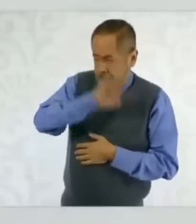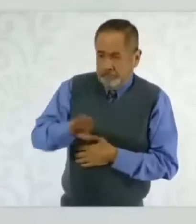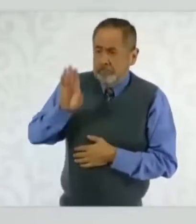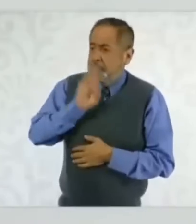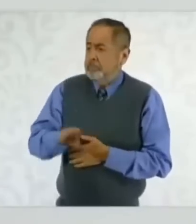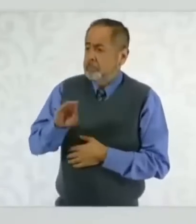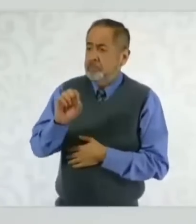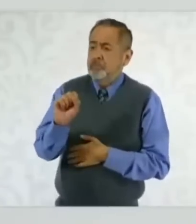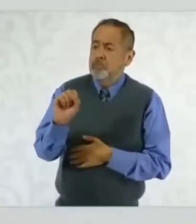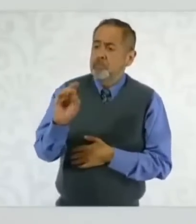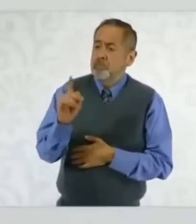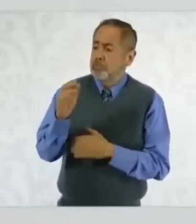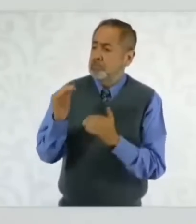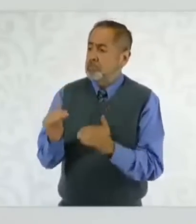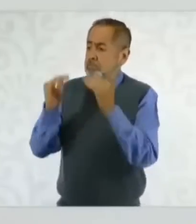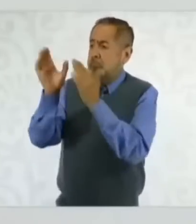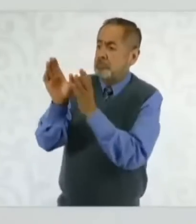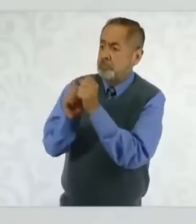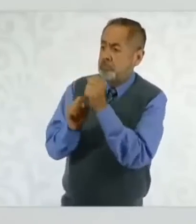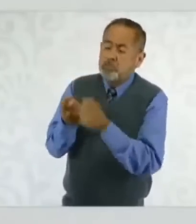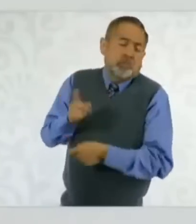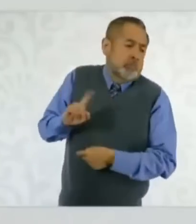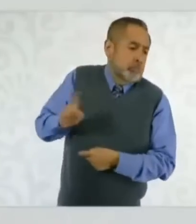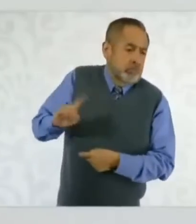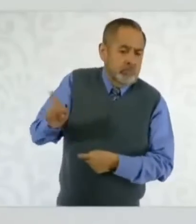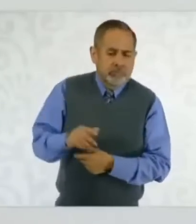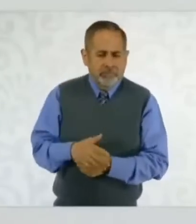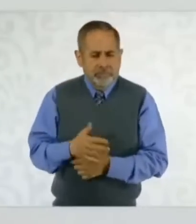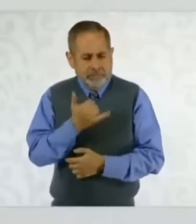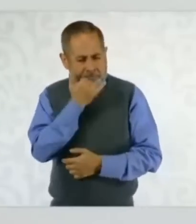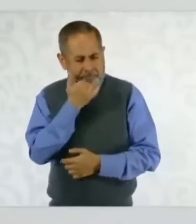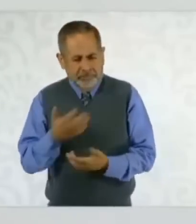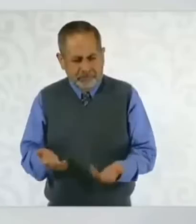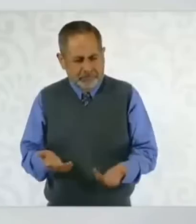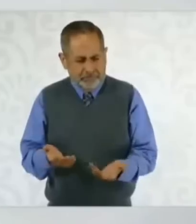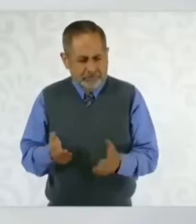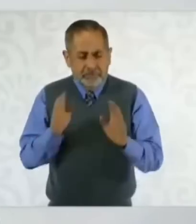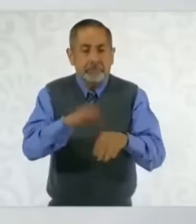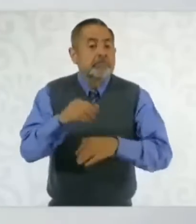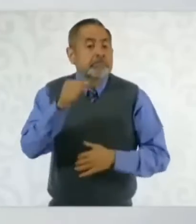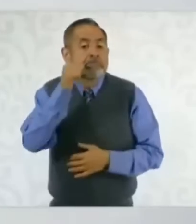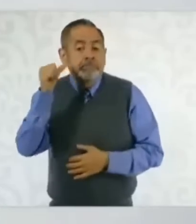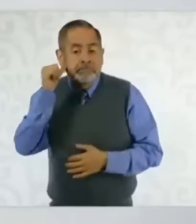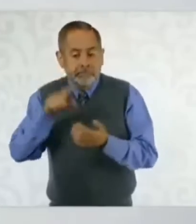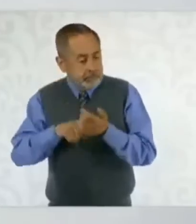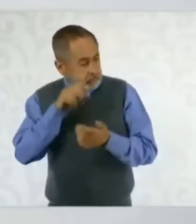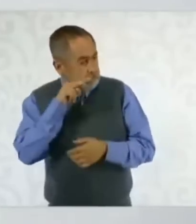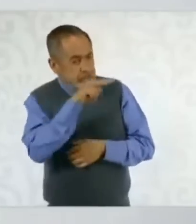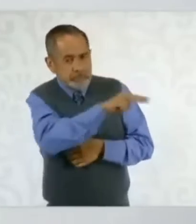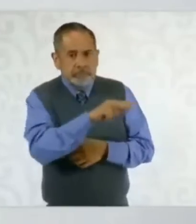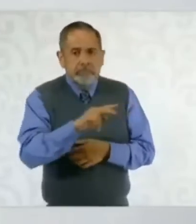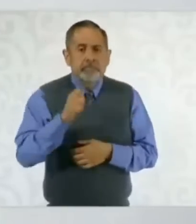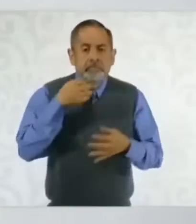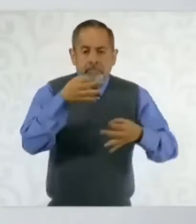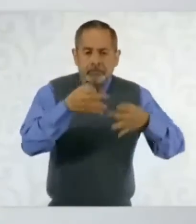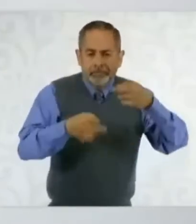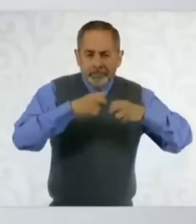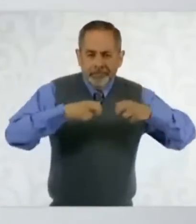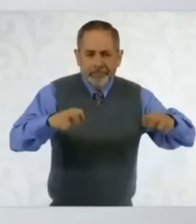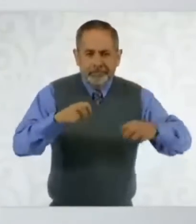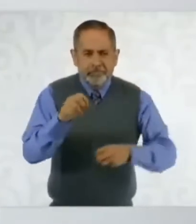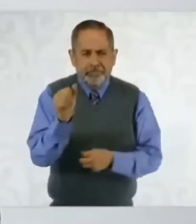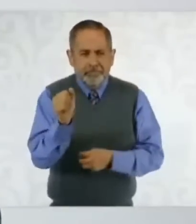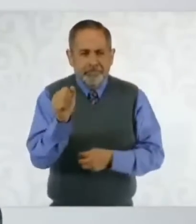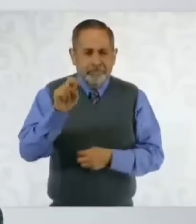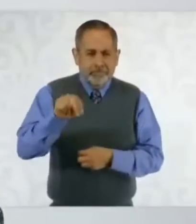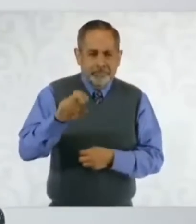Lo segundo, ayer me enteré por la participación de la ministra Sánchez Cordero en el Congreso,